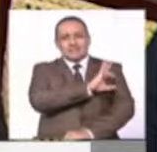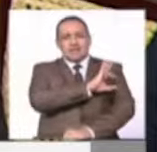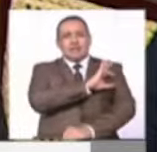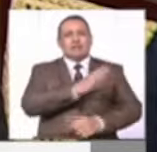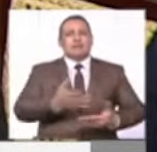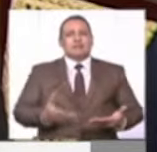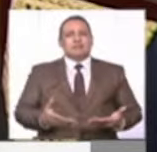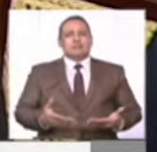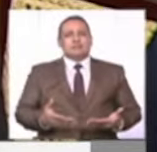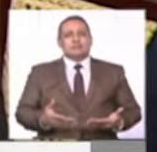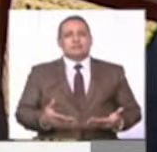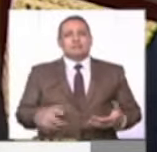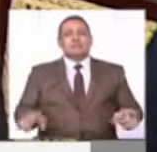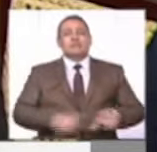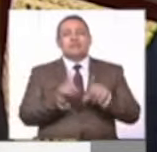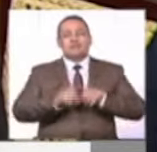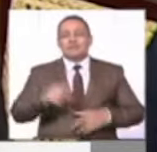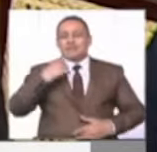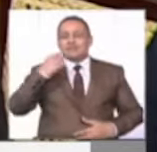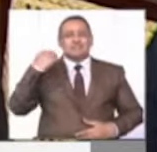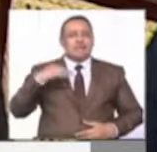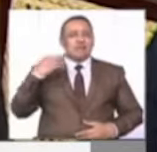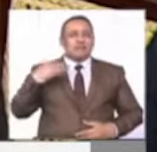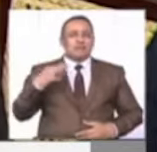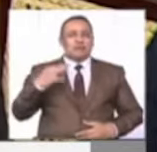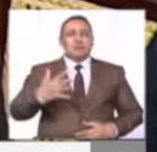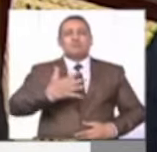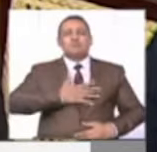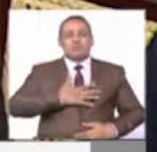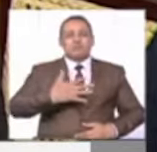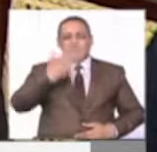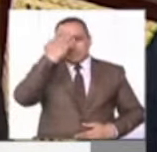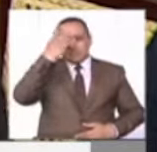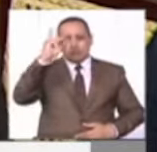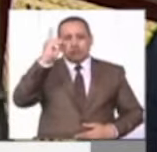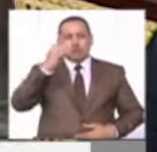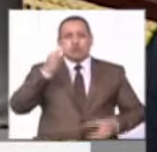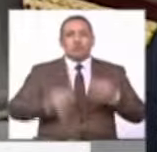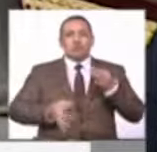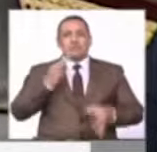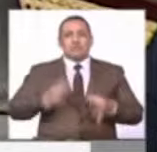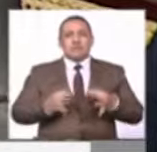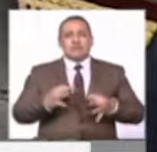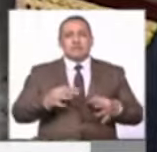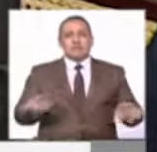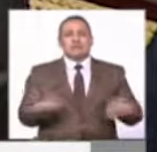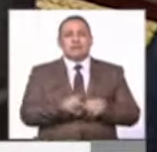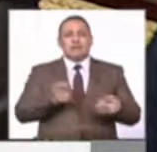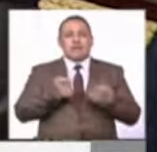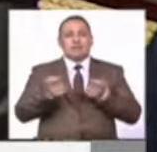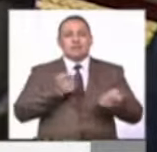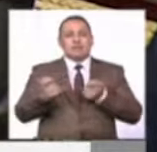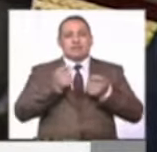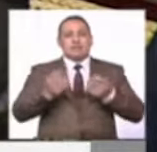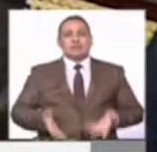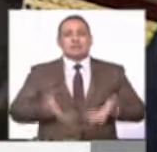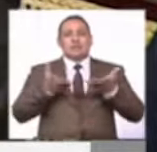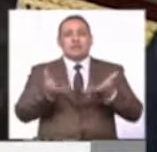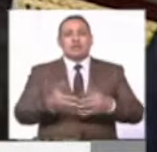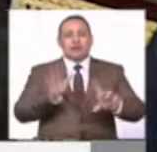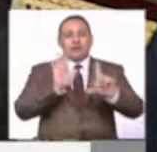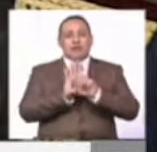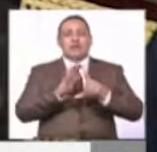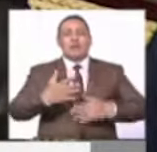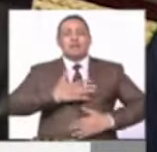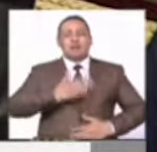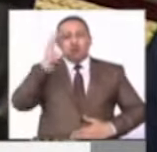fiscal y siempre mis decisiones judiciales y administrativos se ajustaron a ley A